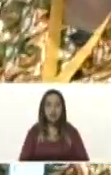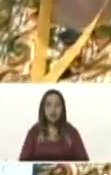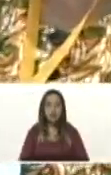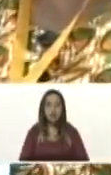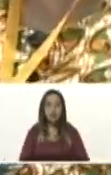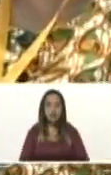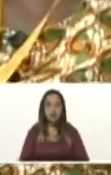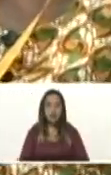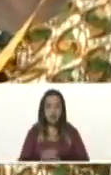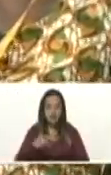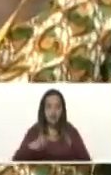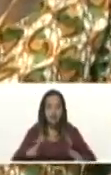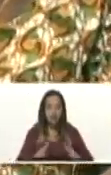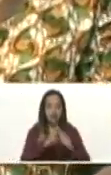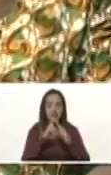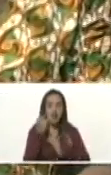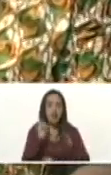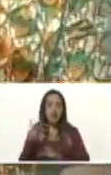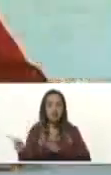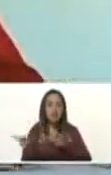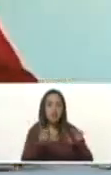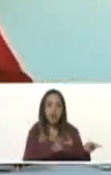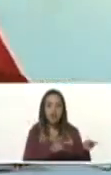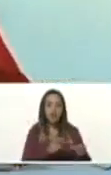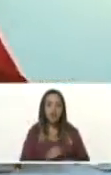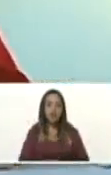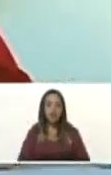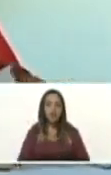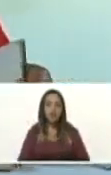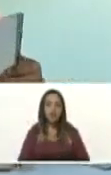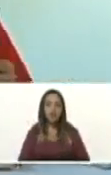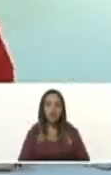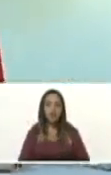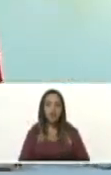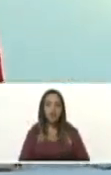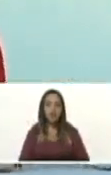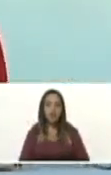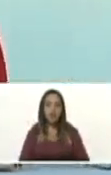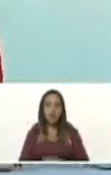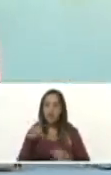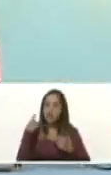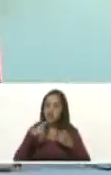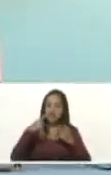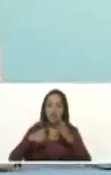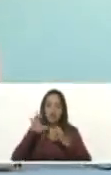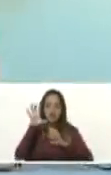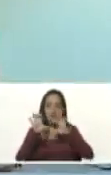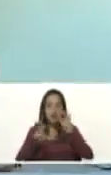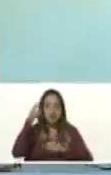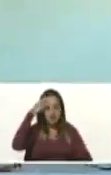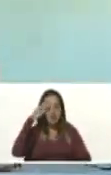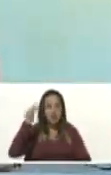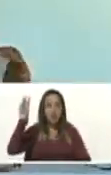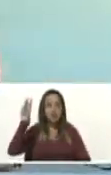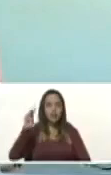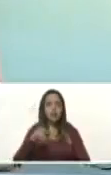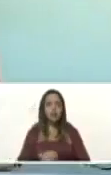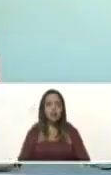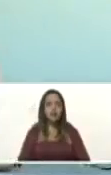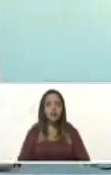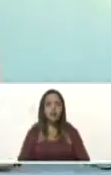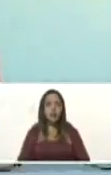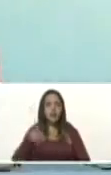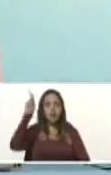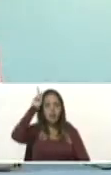Este encuentro, bueno, tenemos invitados de varios países, de México,